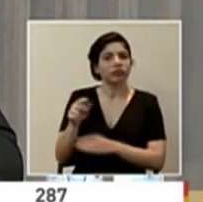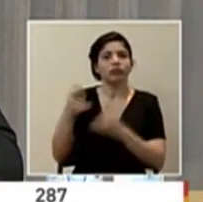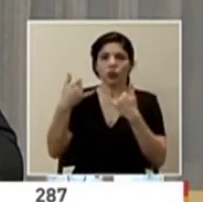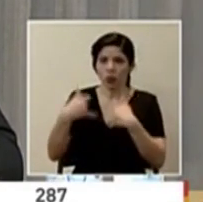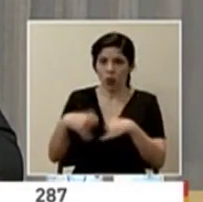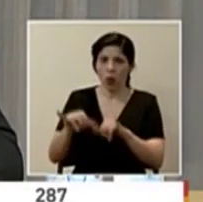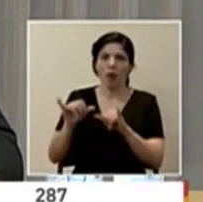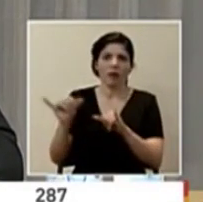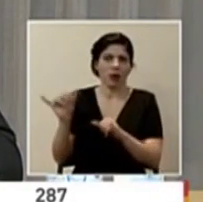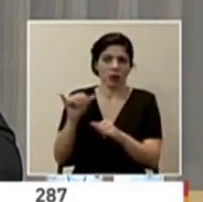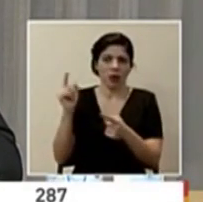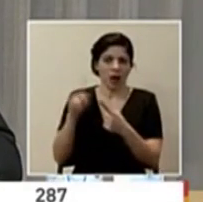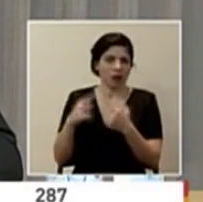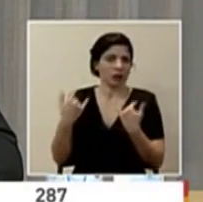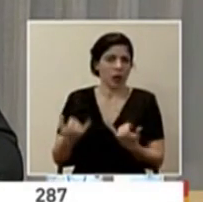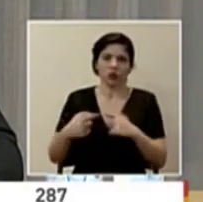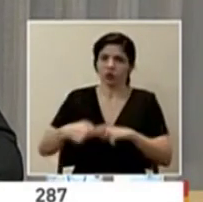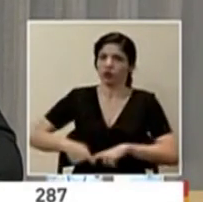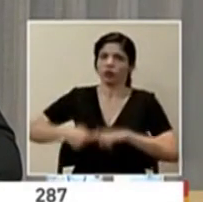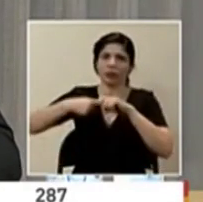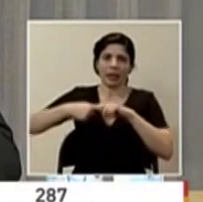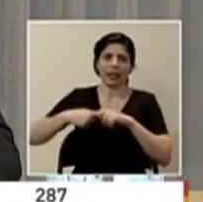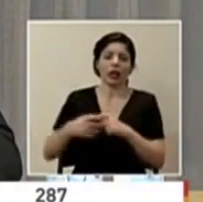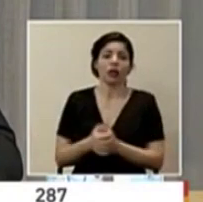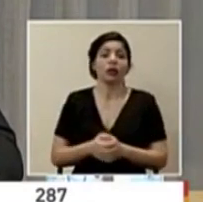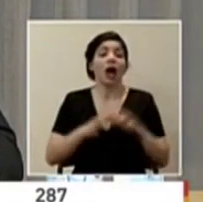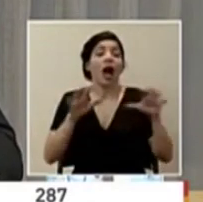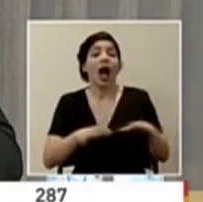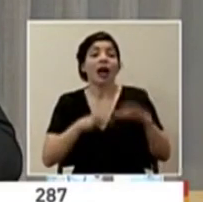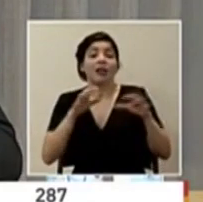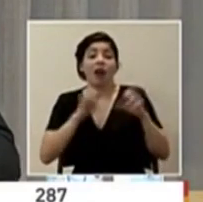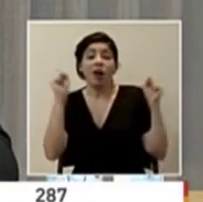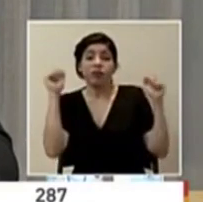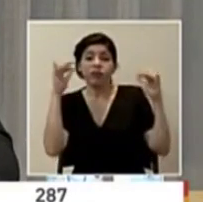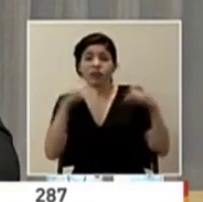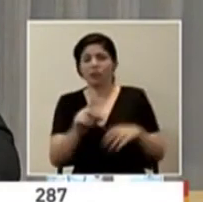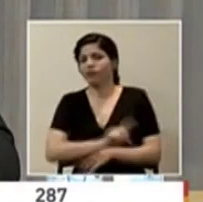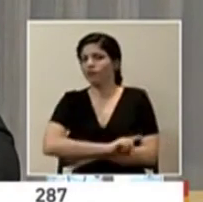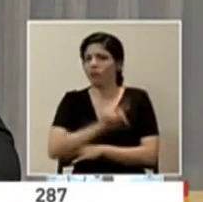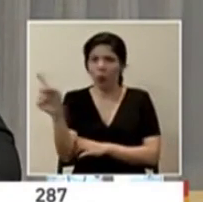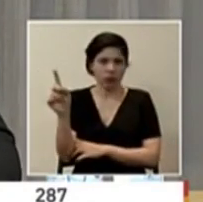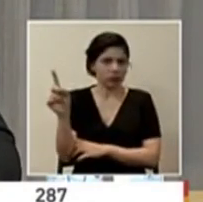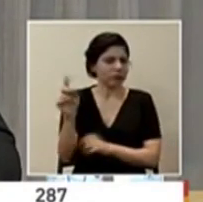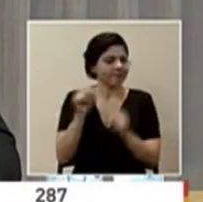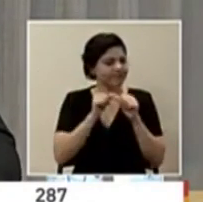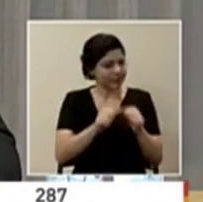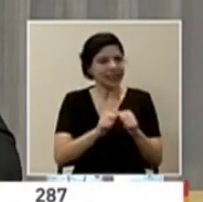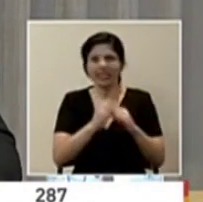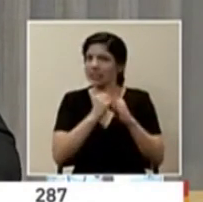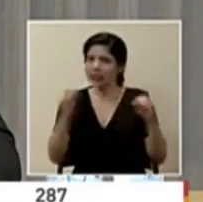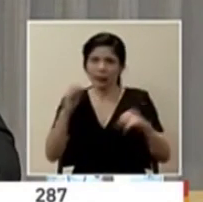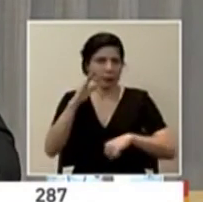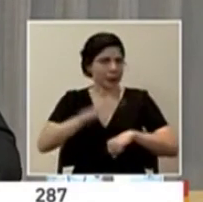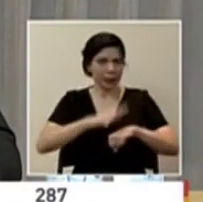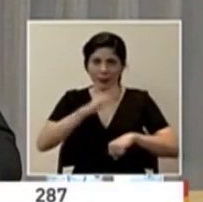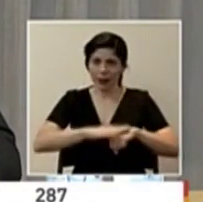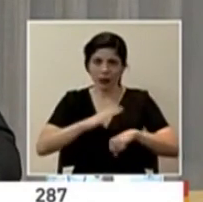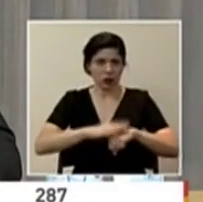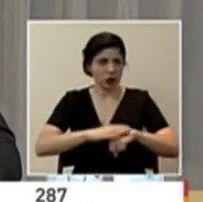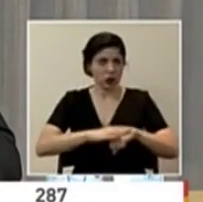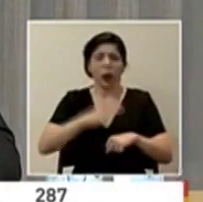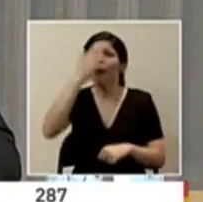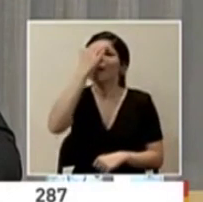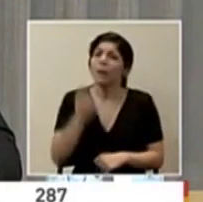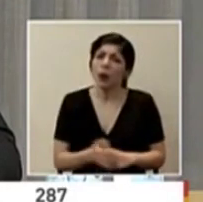como ha estado hasta este momento, suspendido. ¿Eventos masivos? No, siguen sin permiso. Y eso es